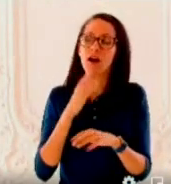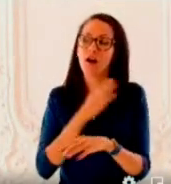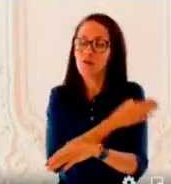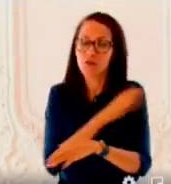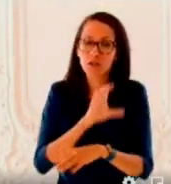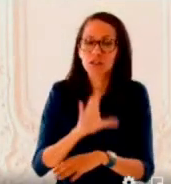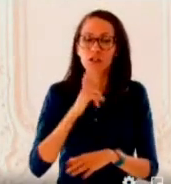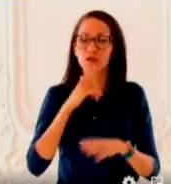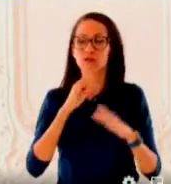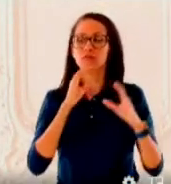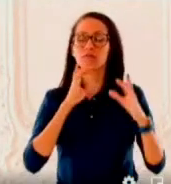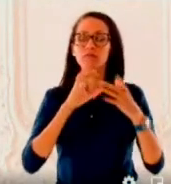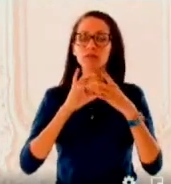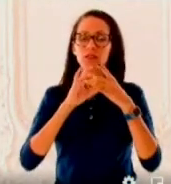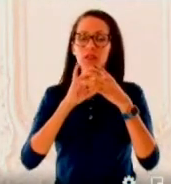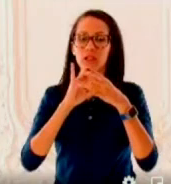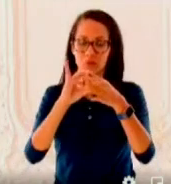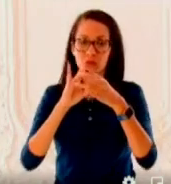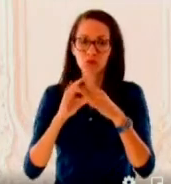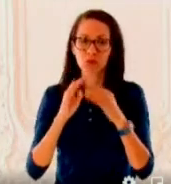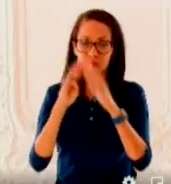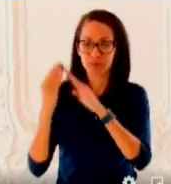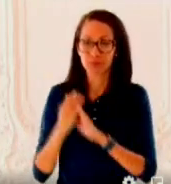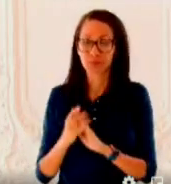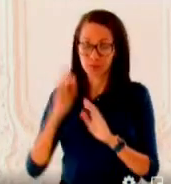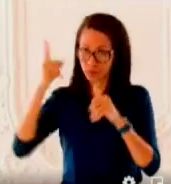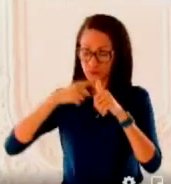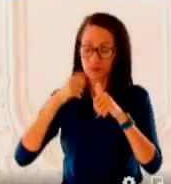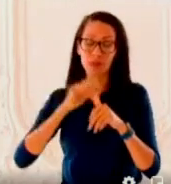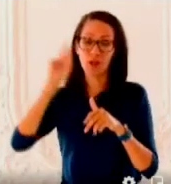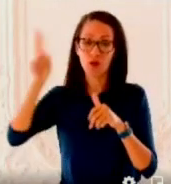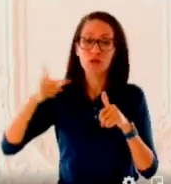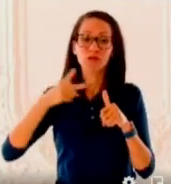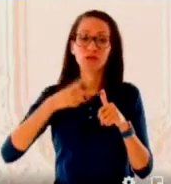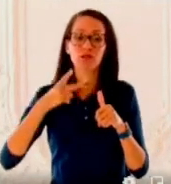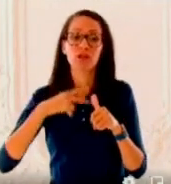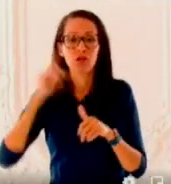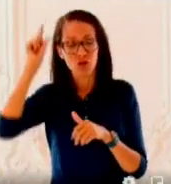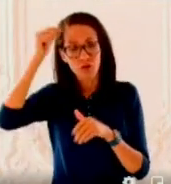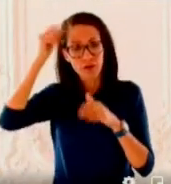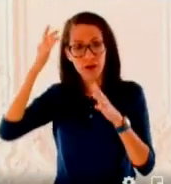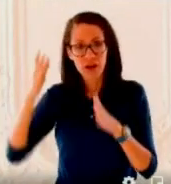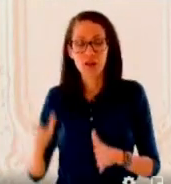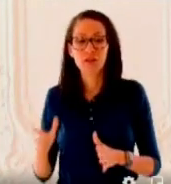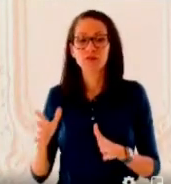con los municipios. Eso es lo primero. Lo segundo, yo creo que el gobernador Pierluisi